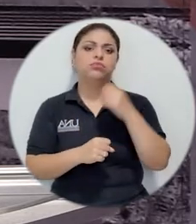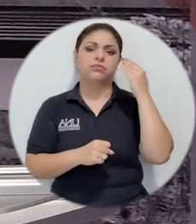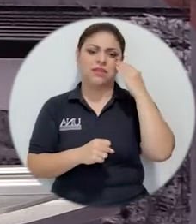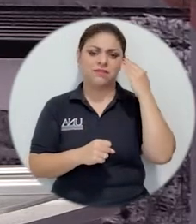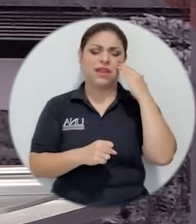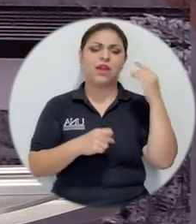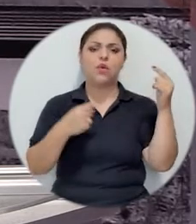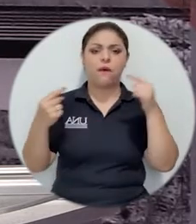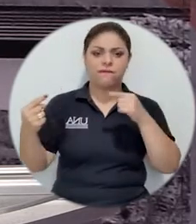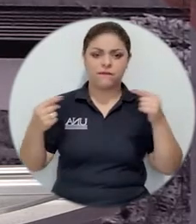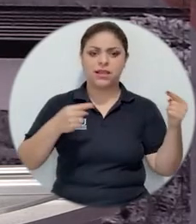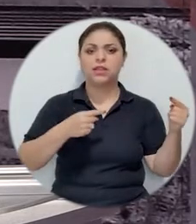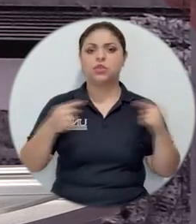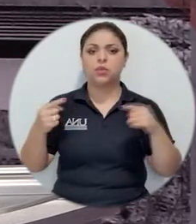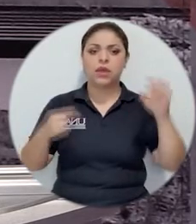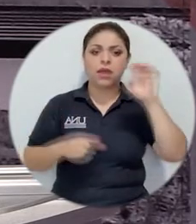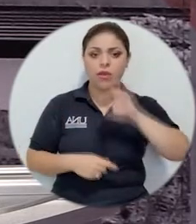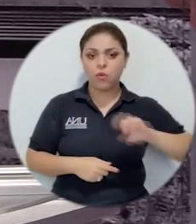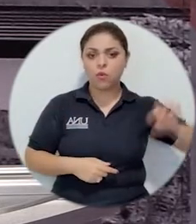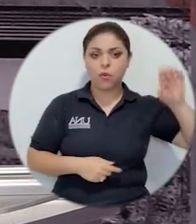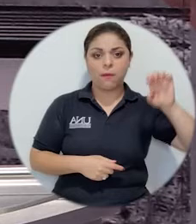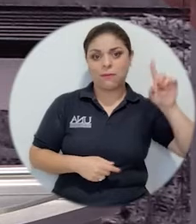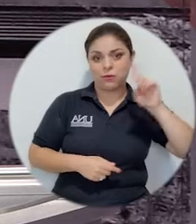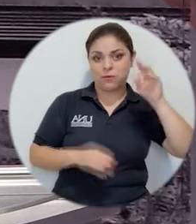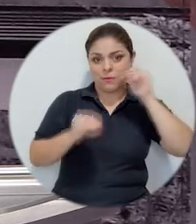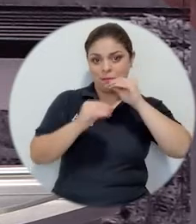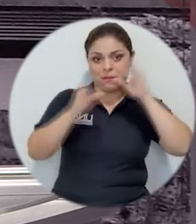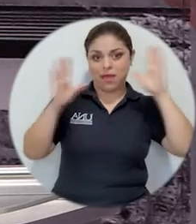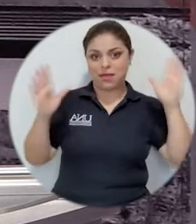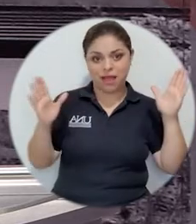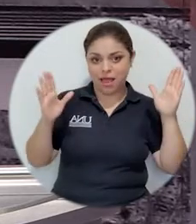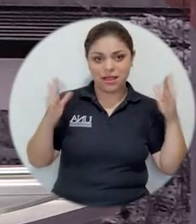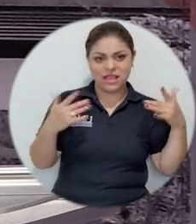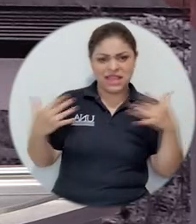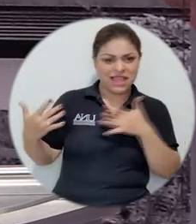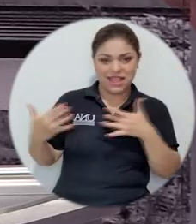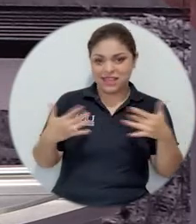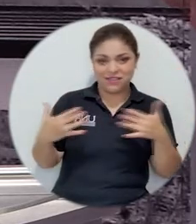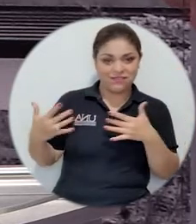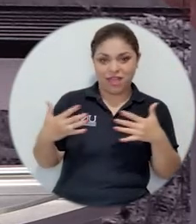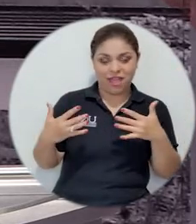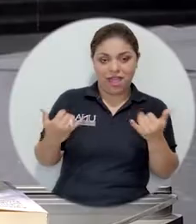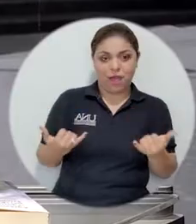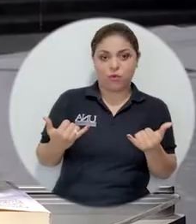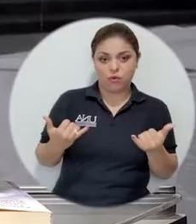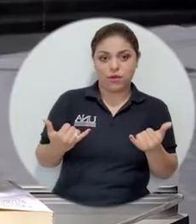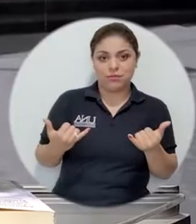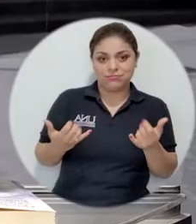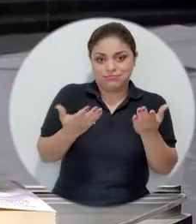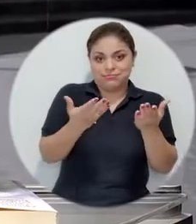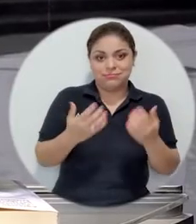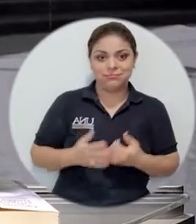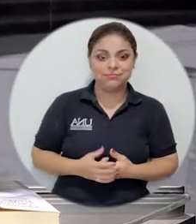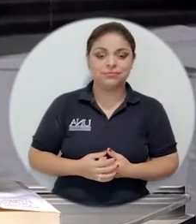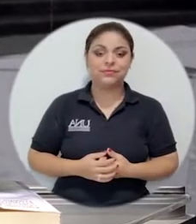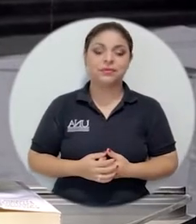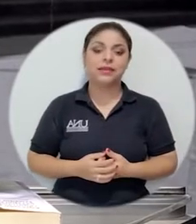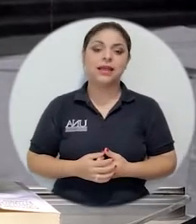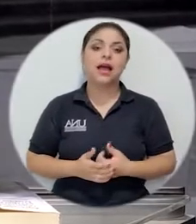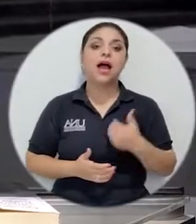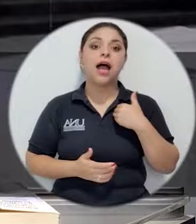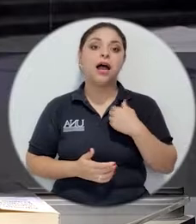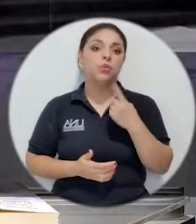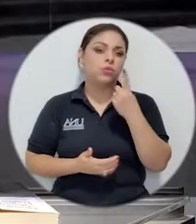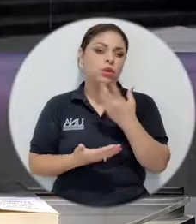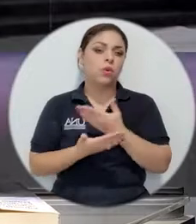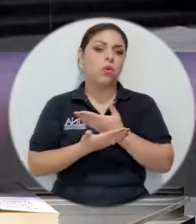habían dinámicas de conflictividad en Europa, pero no nos íbamos a imaginar un conflicto, una guerra como la que encontramos en